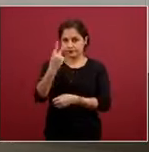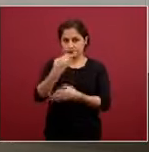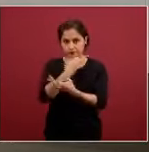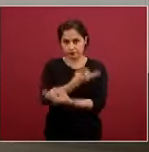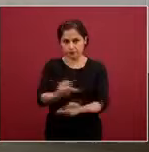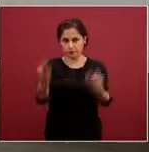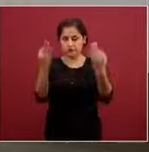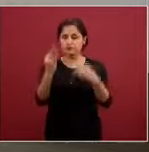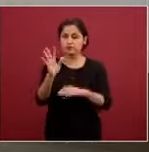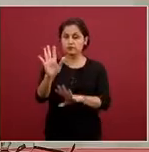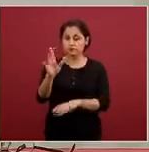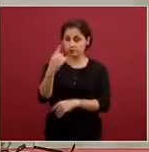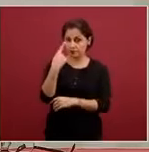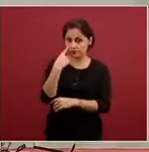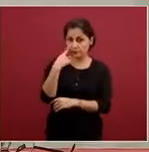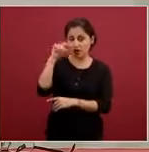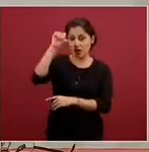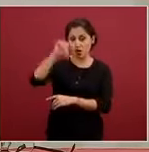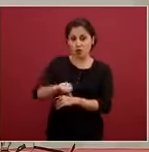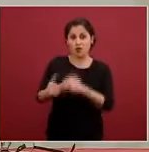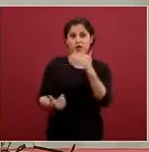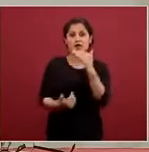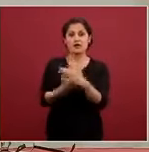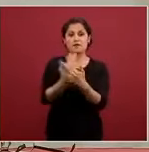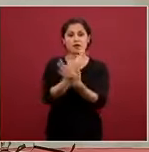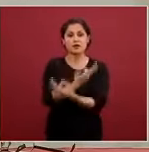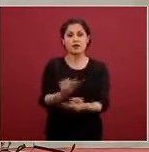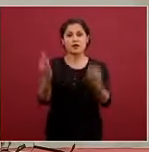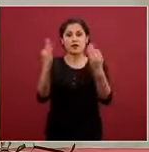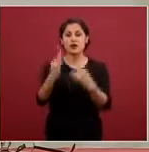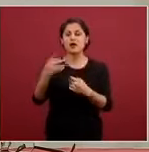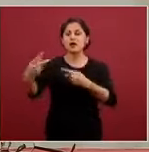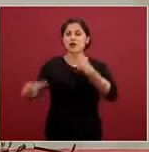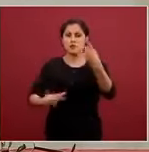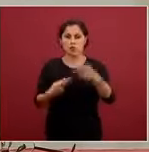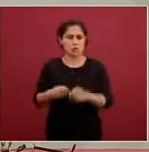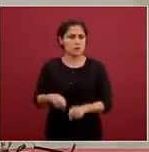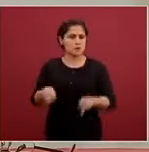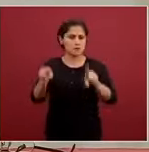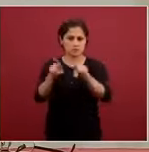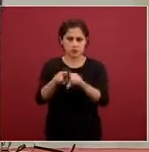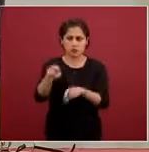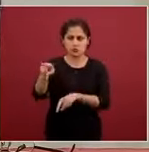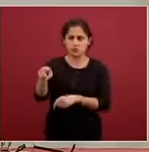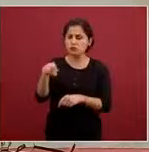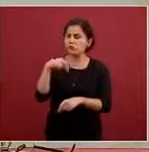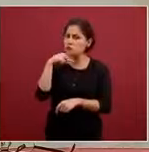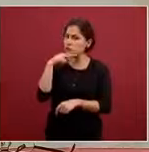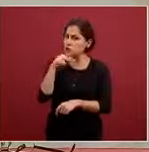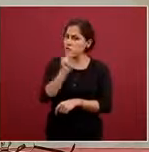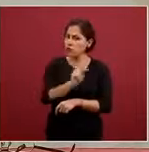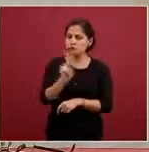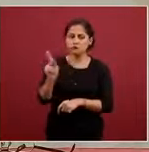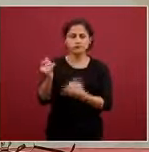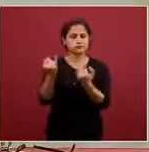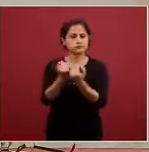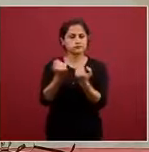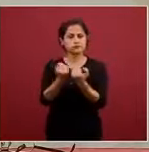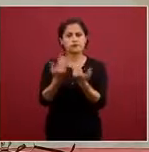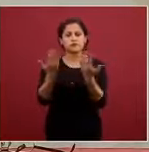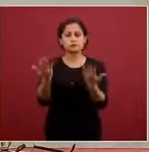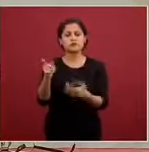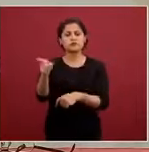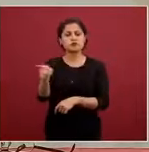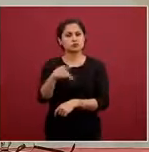cuando comentamos esto, nos preguntaron lo mismo. Me parece completamente legítima la preocupación de si no estamos en tiempo